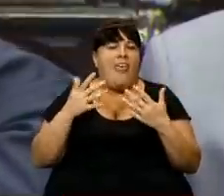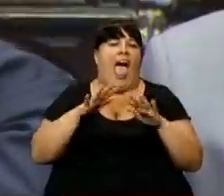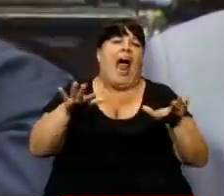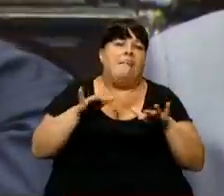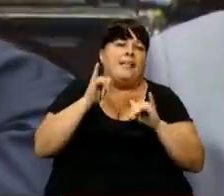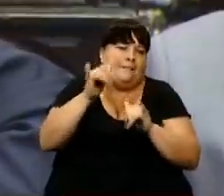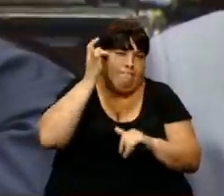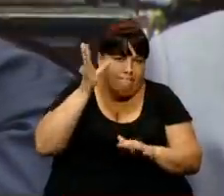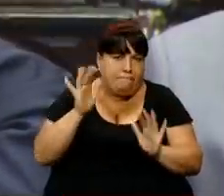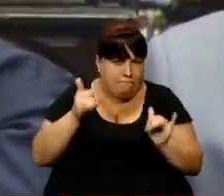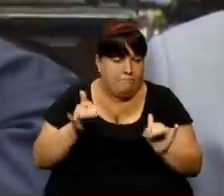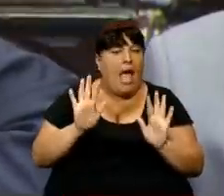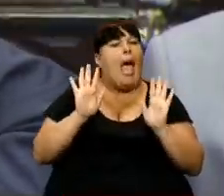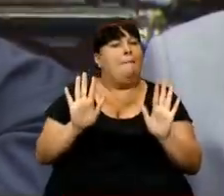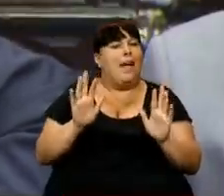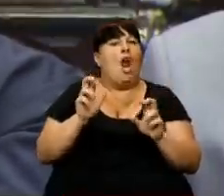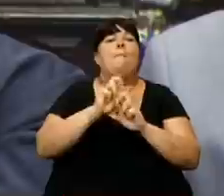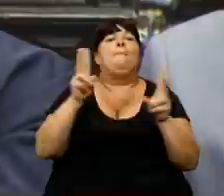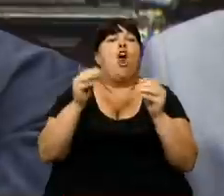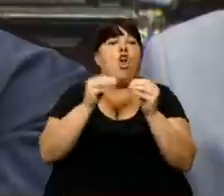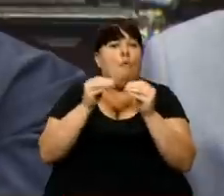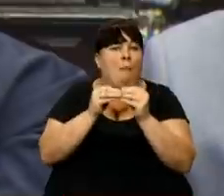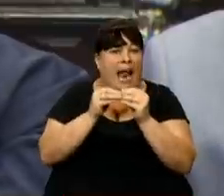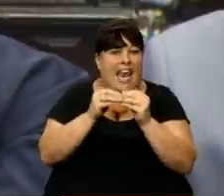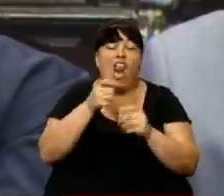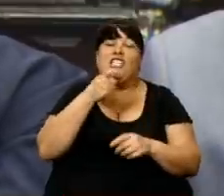rectificarse. Ahora, peor compañero que